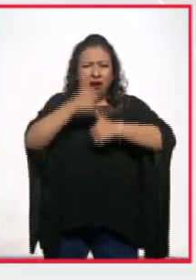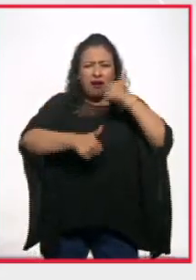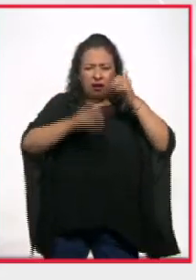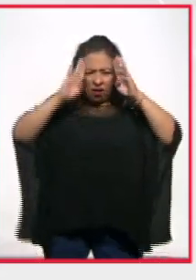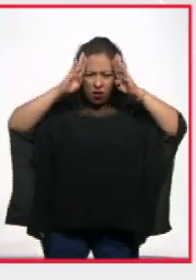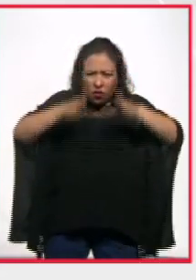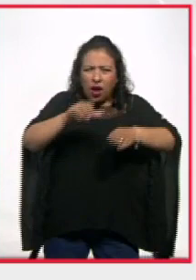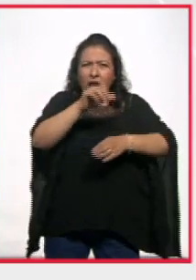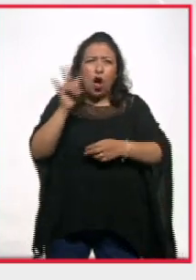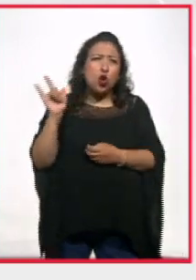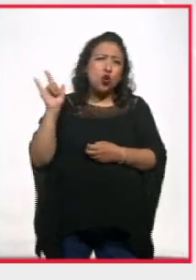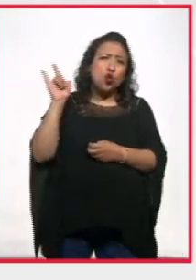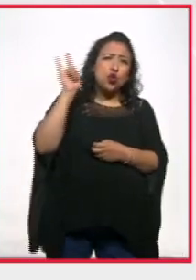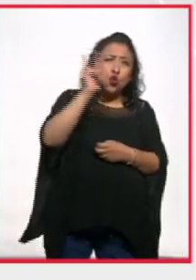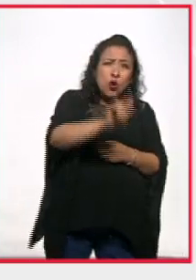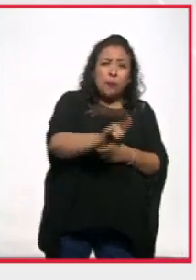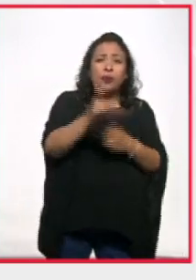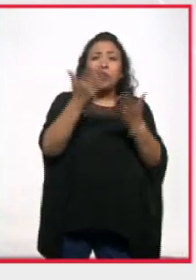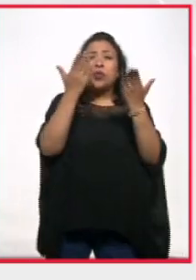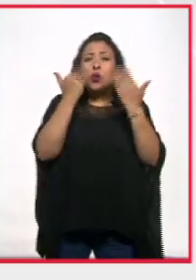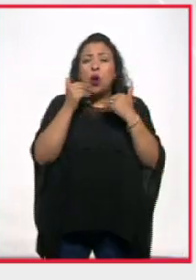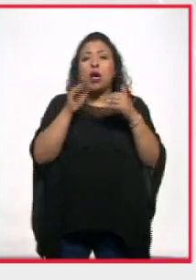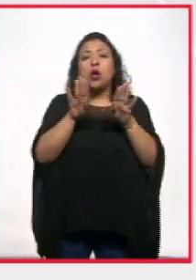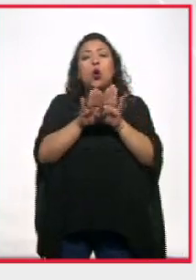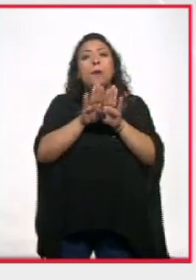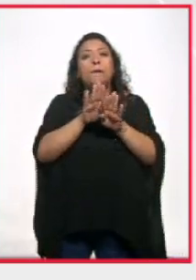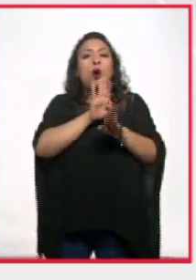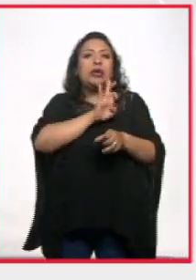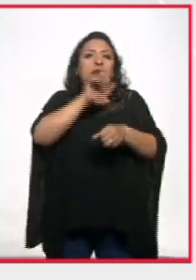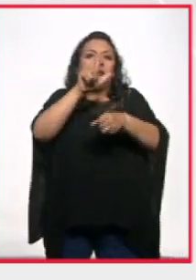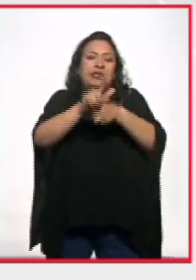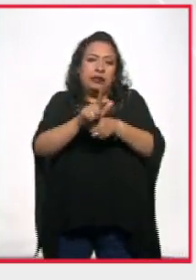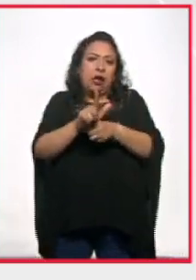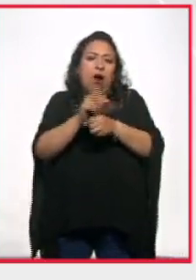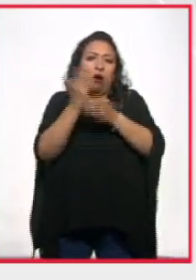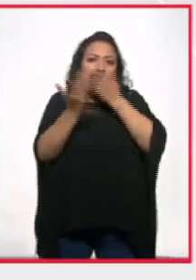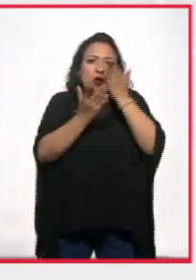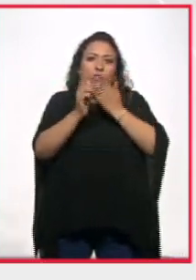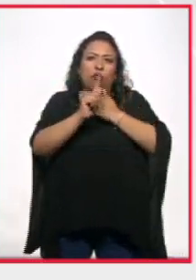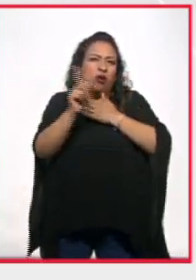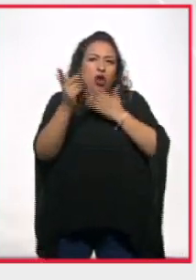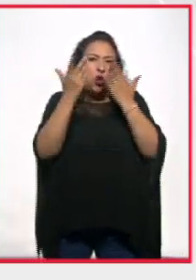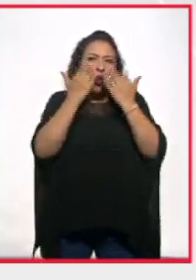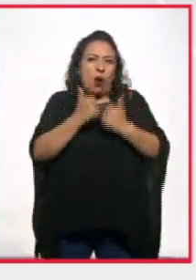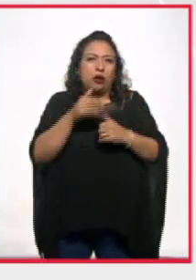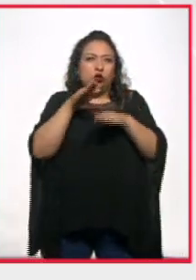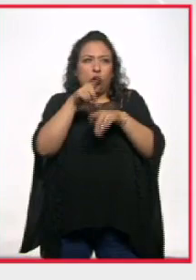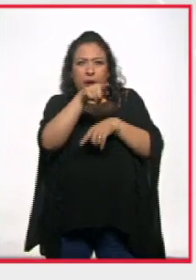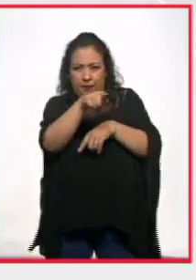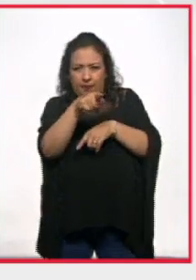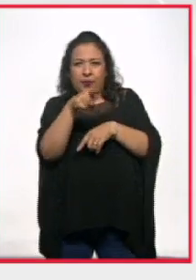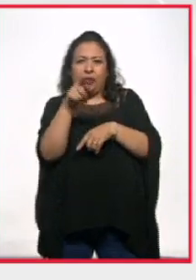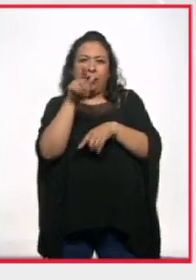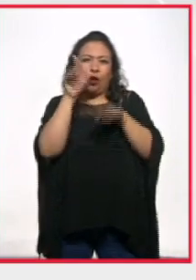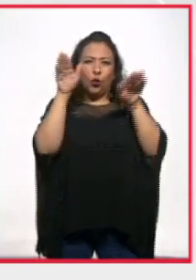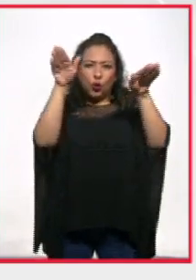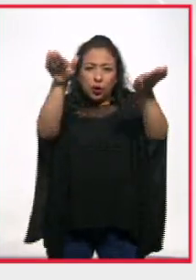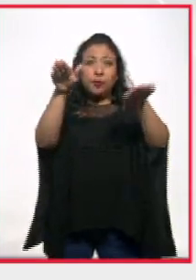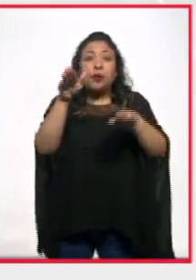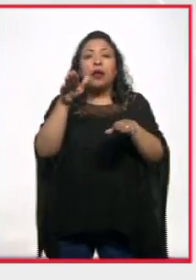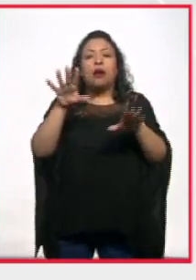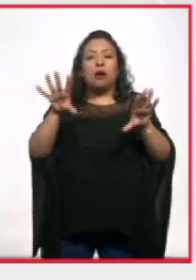la aeronáutica y que además no tienen ustedes especialidades o no estudian una especialidad en esta rama. Es decir, se